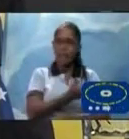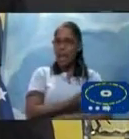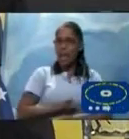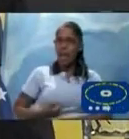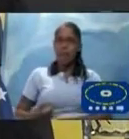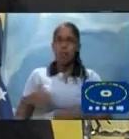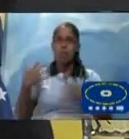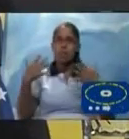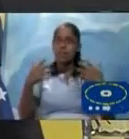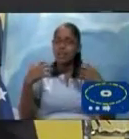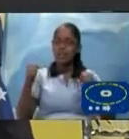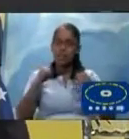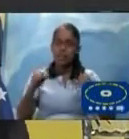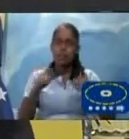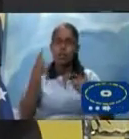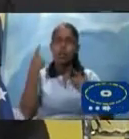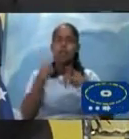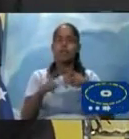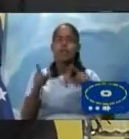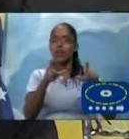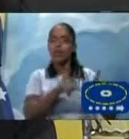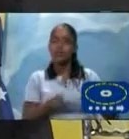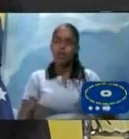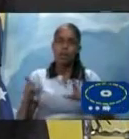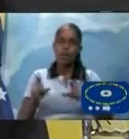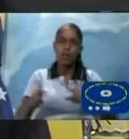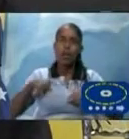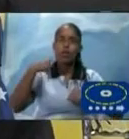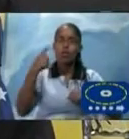y terremotos en diferentes lugares.